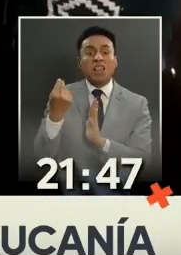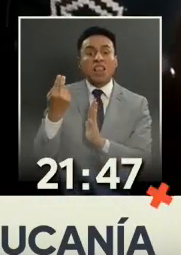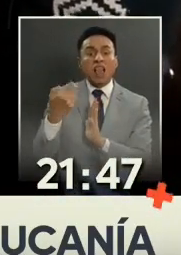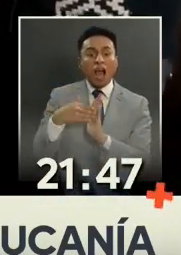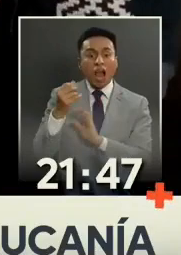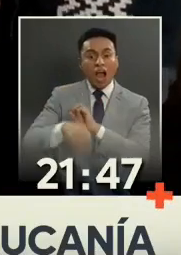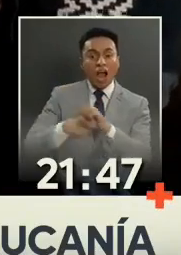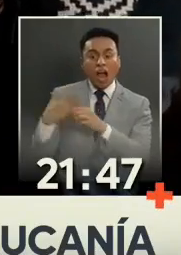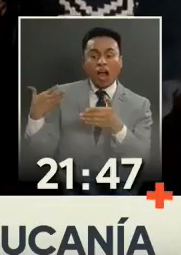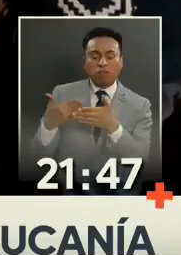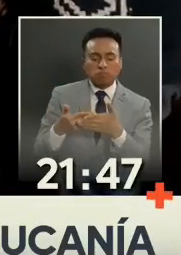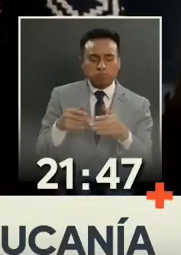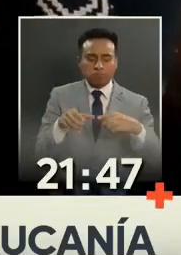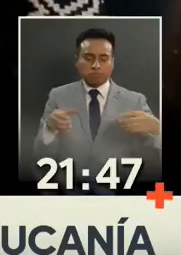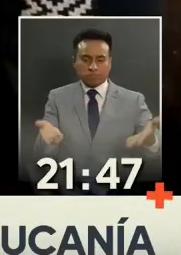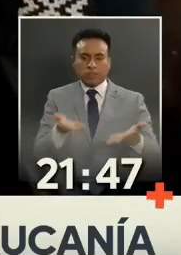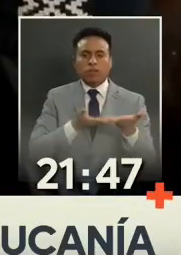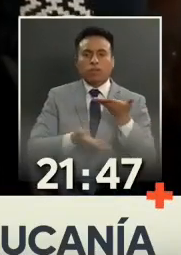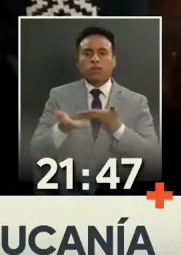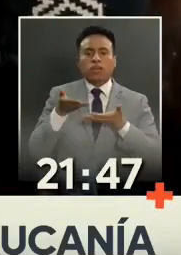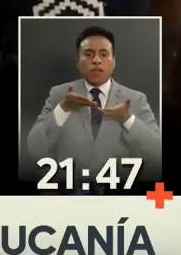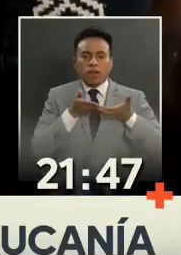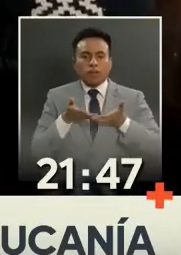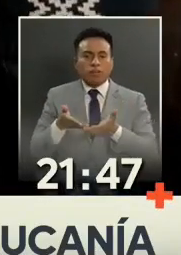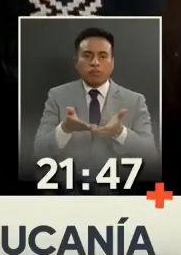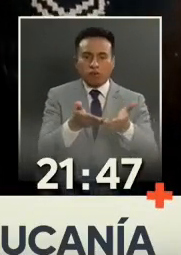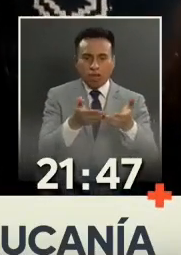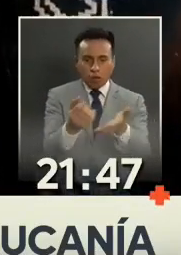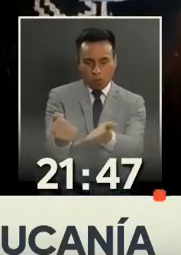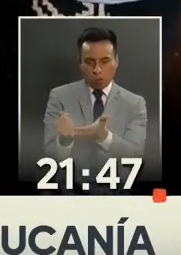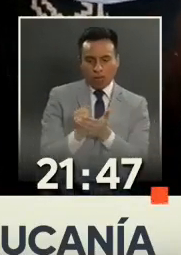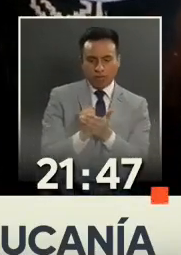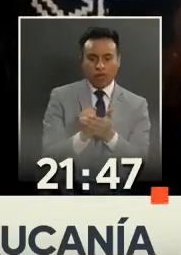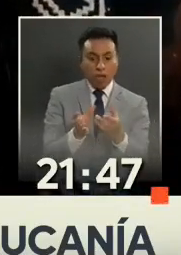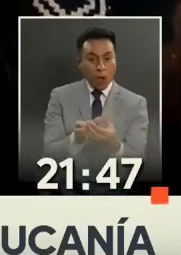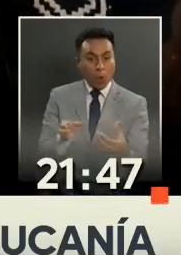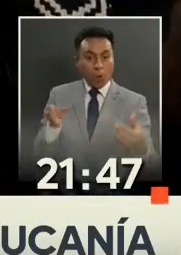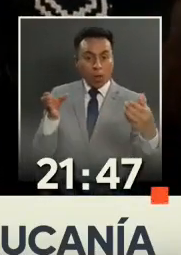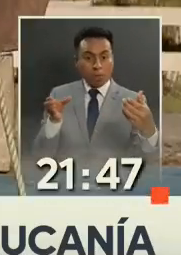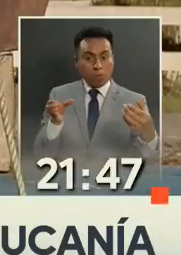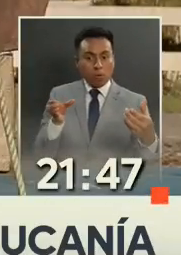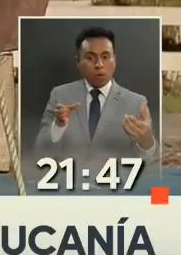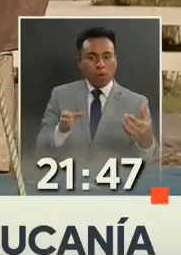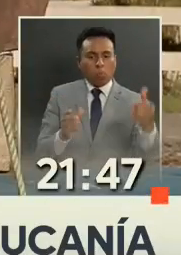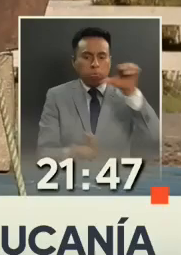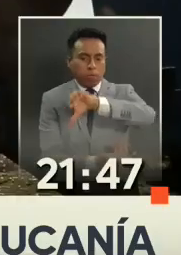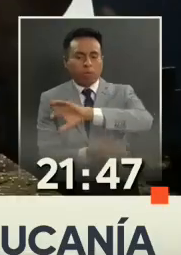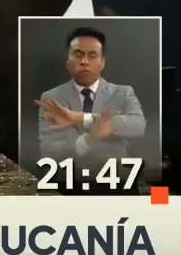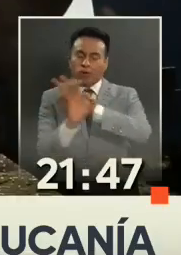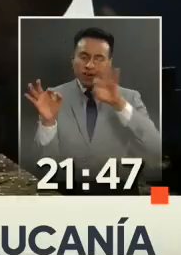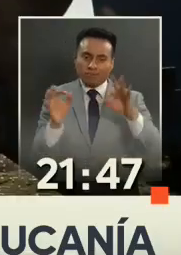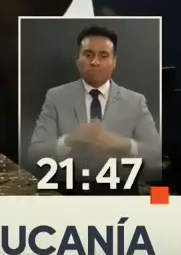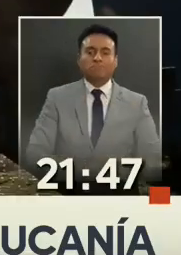a que me acompañes también en mi navegación y que mi huampo nunca se dé vuelta.